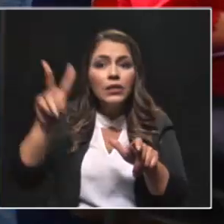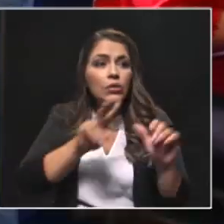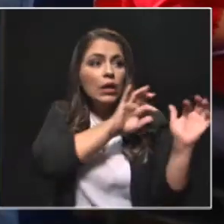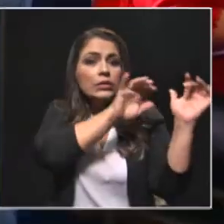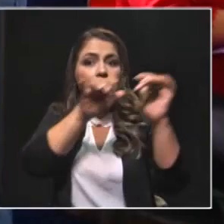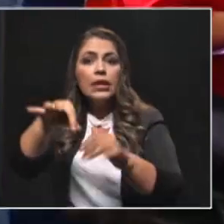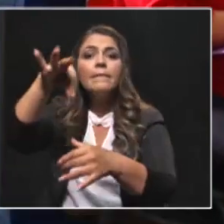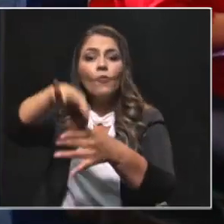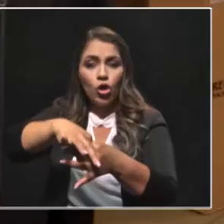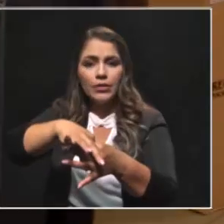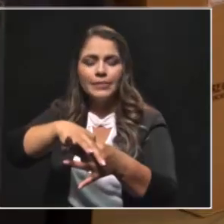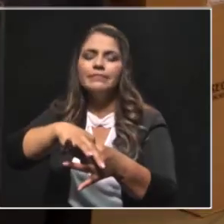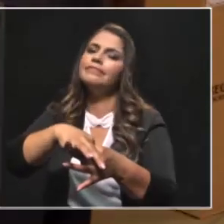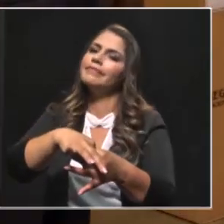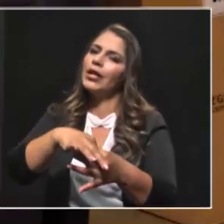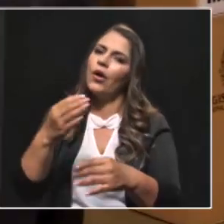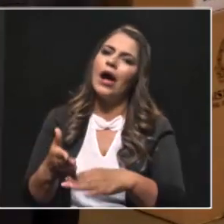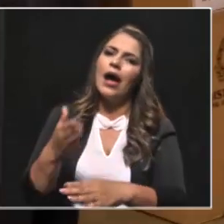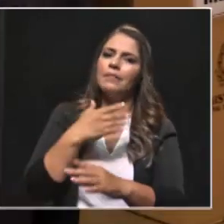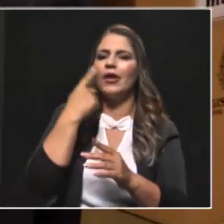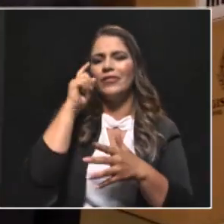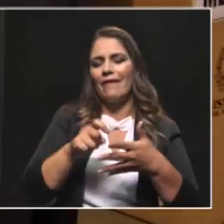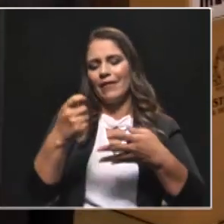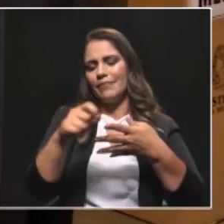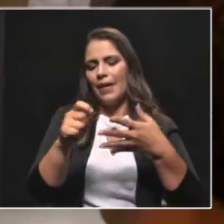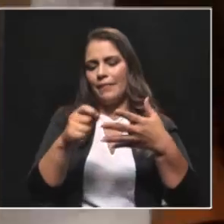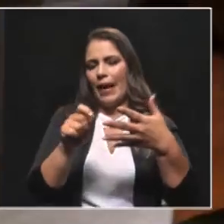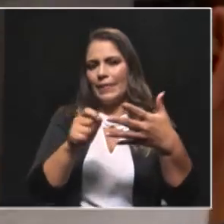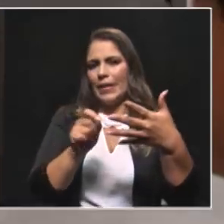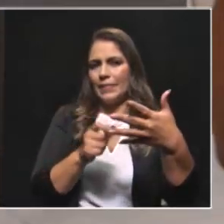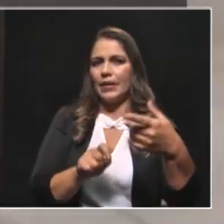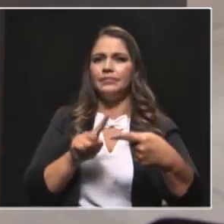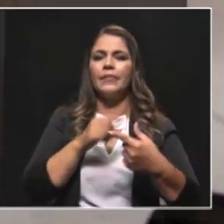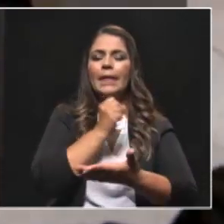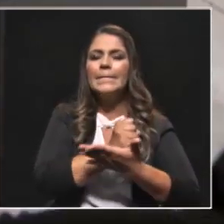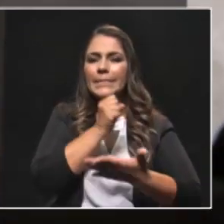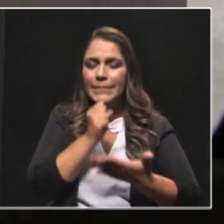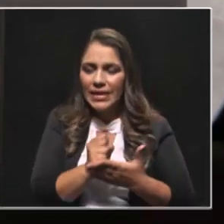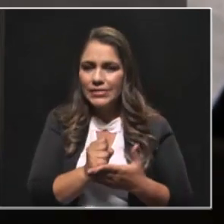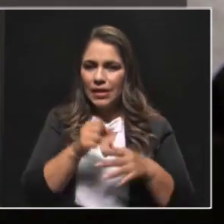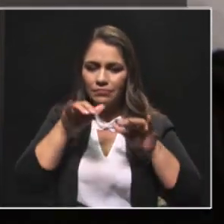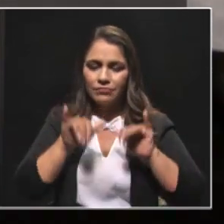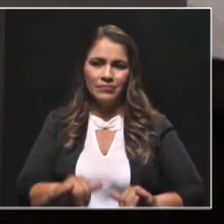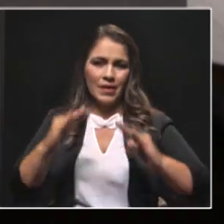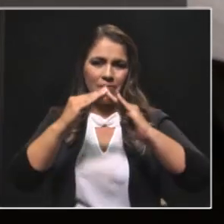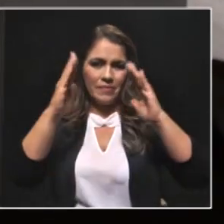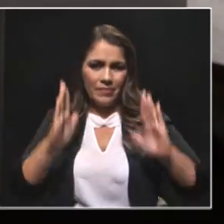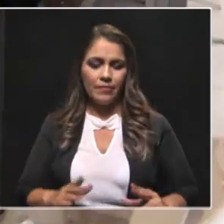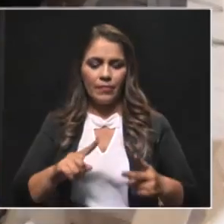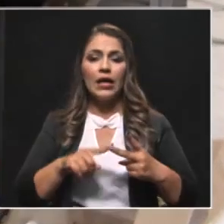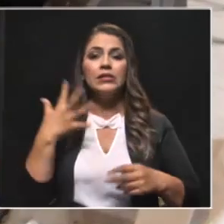sí podrán votar, siempre y cuando cumplan varios requisitos: tener visa de residente, acreditar como